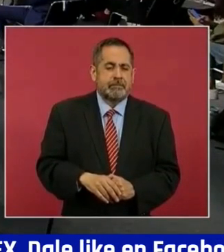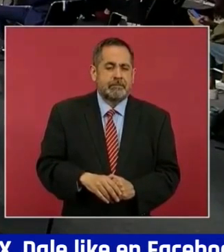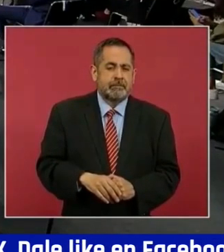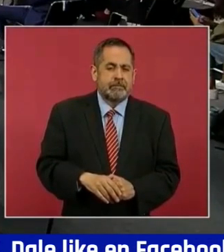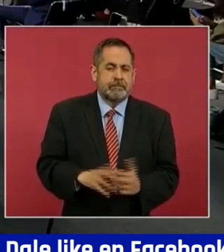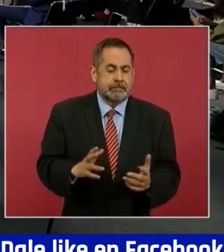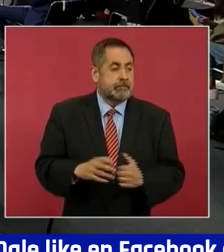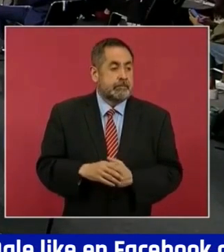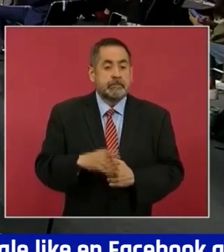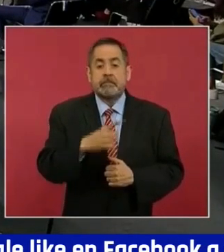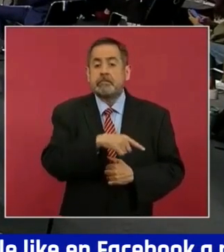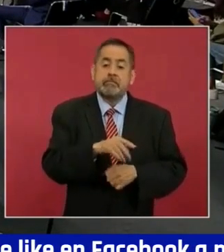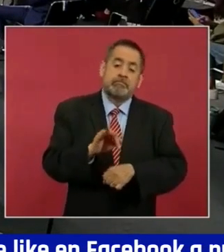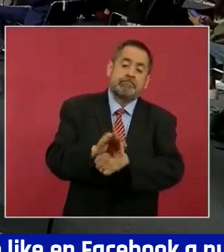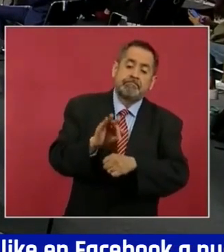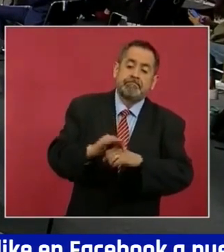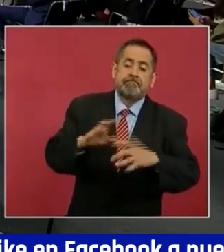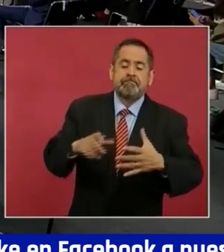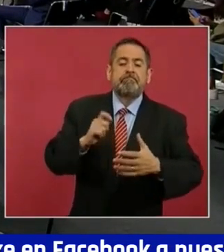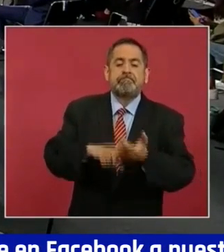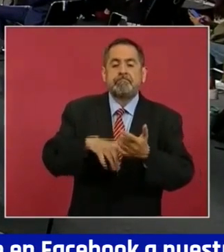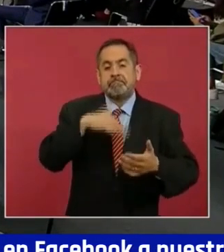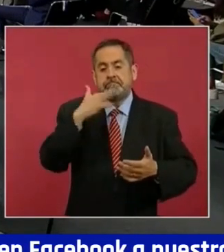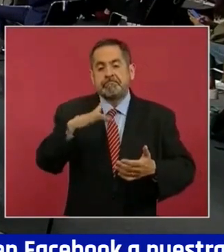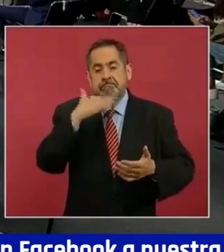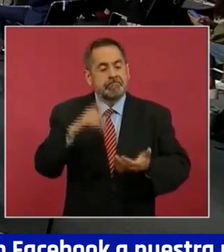porque lo que defiende en exceso la corrupción